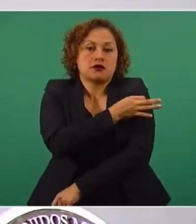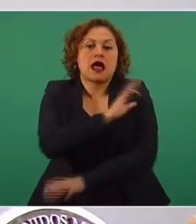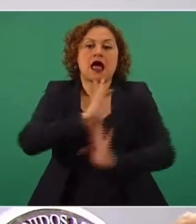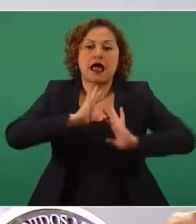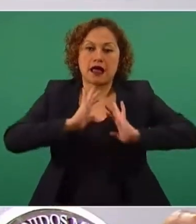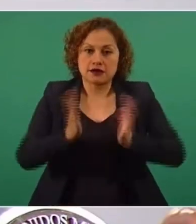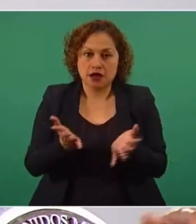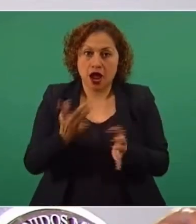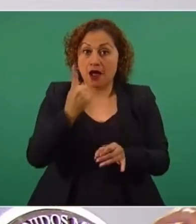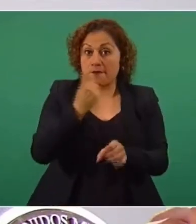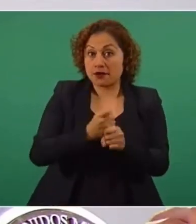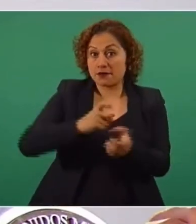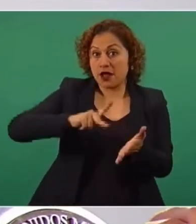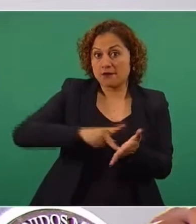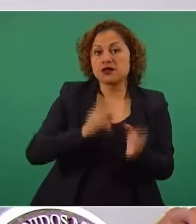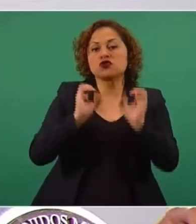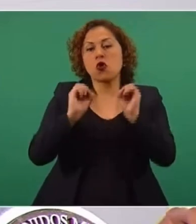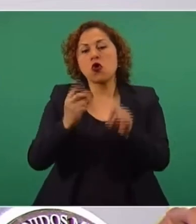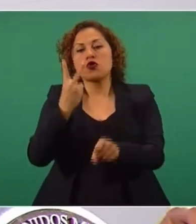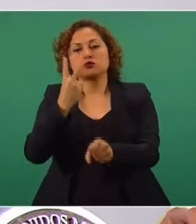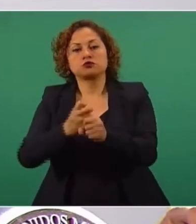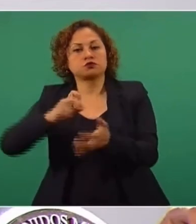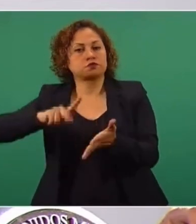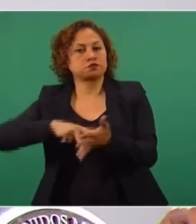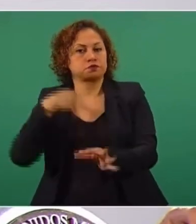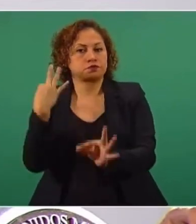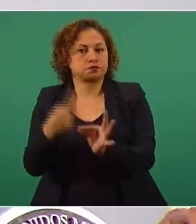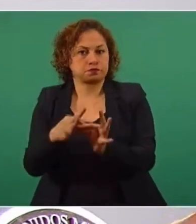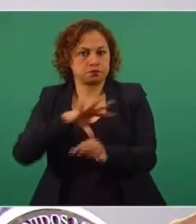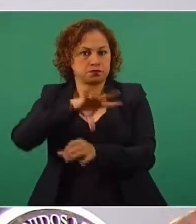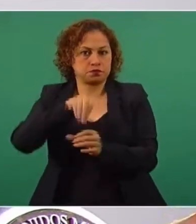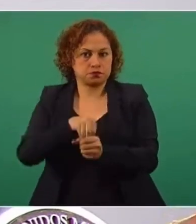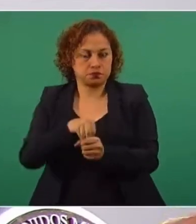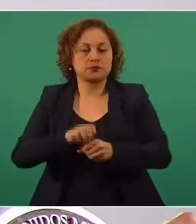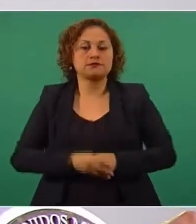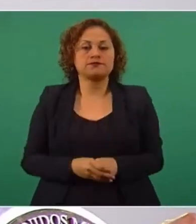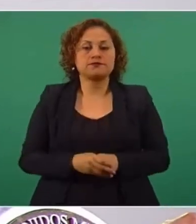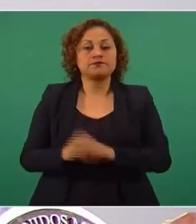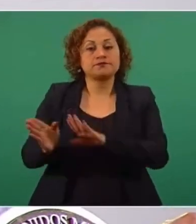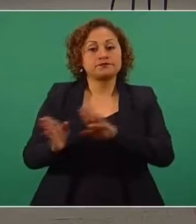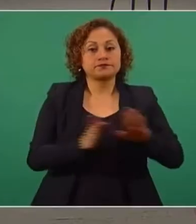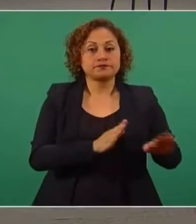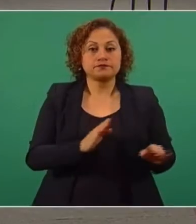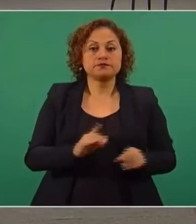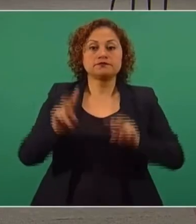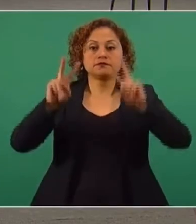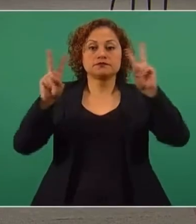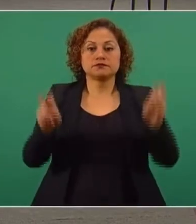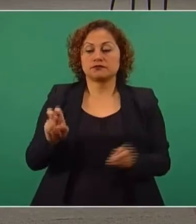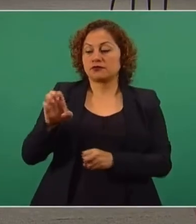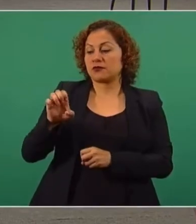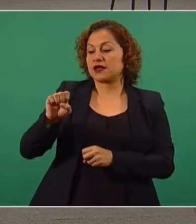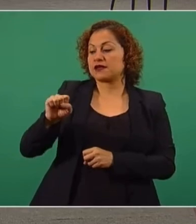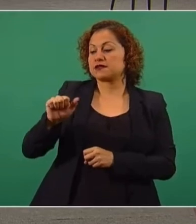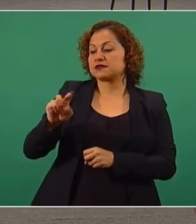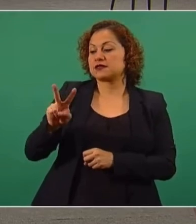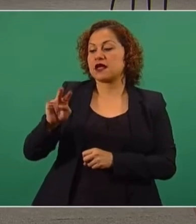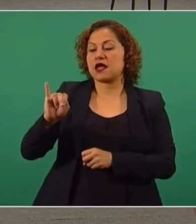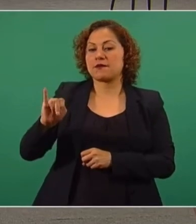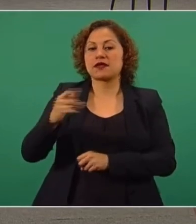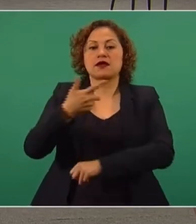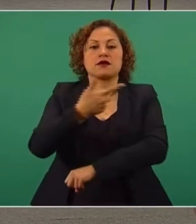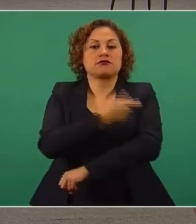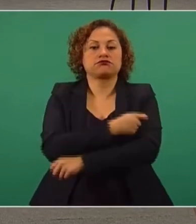o el esquema completo. La siguiente. Los ESAVIS no han cambiado, esto lo decimos cada noche, pero es importante que se sepa,